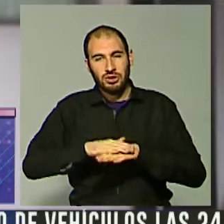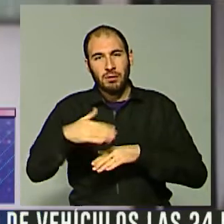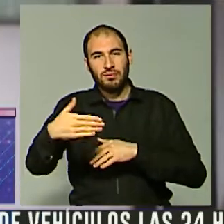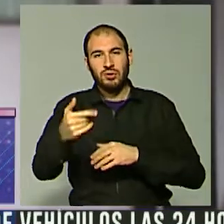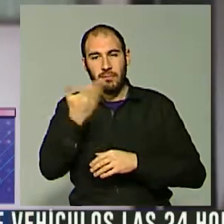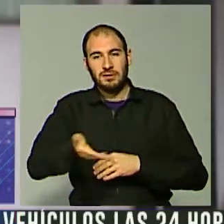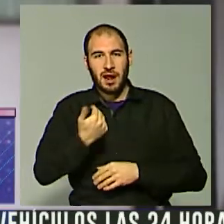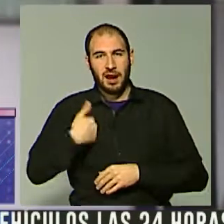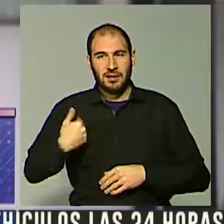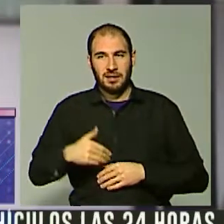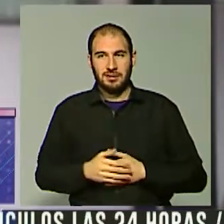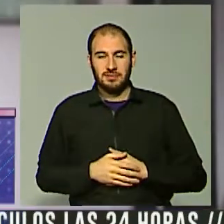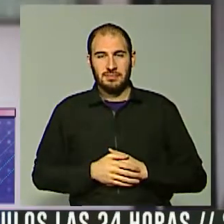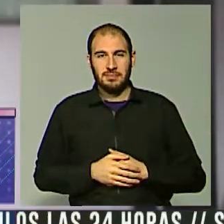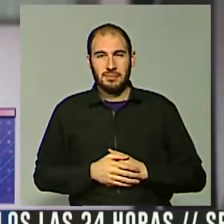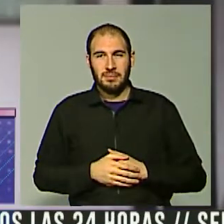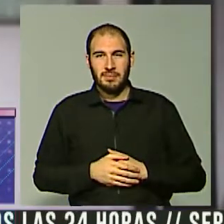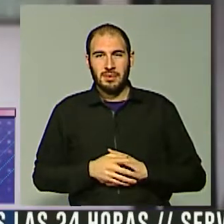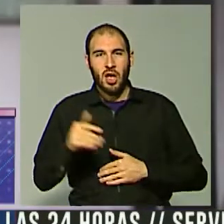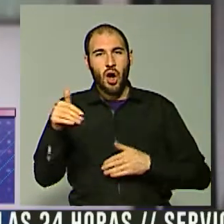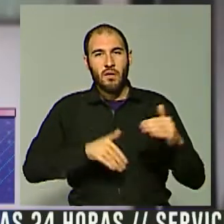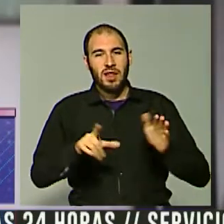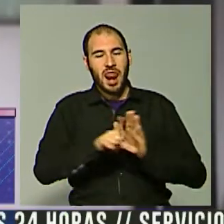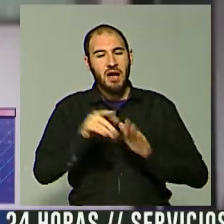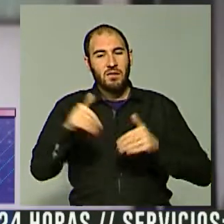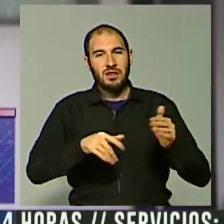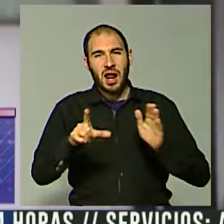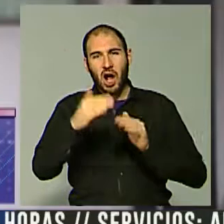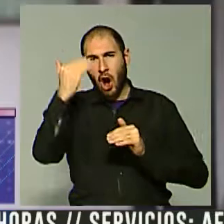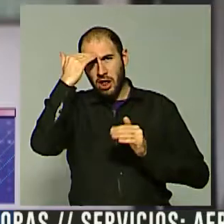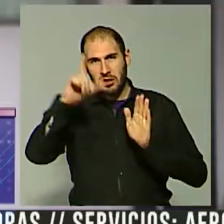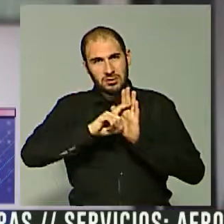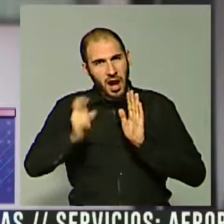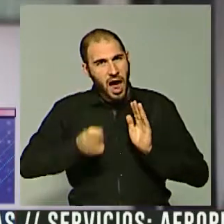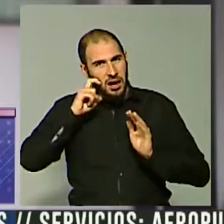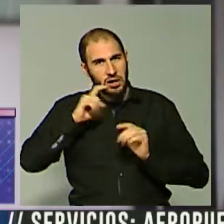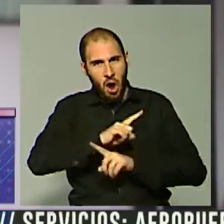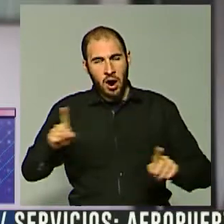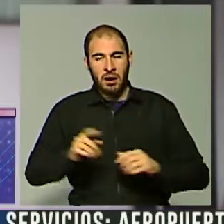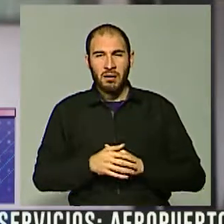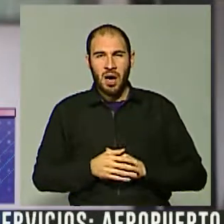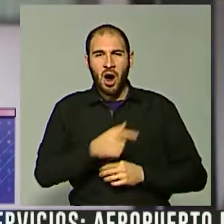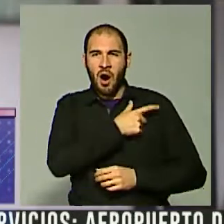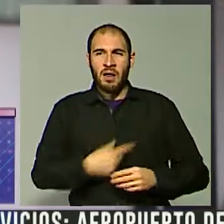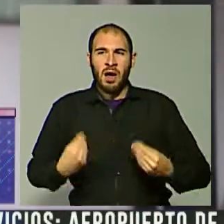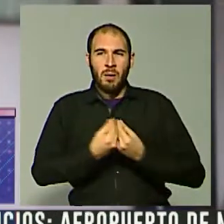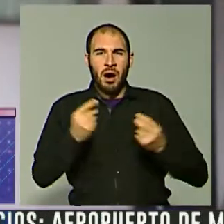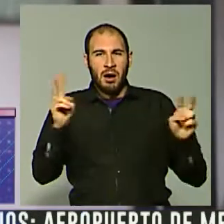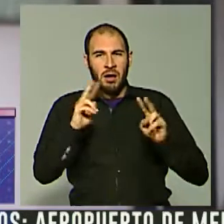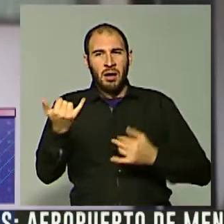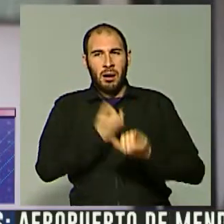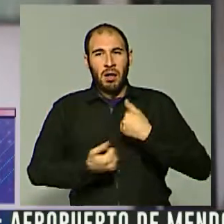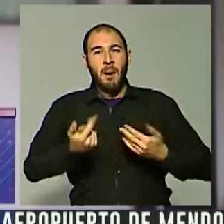de los argentinos y que no voten una ley inconstitucional. Ya varios gobernadores peronistas